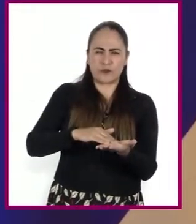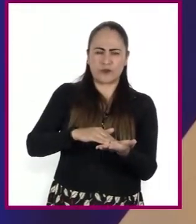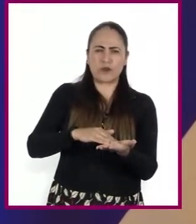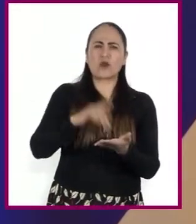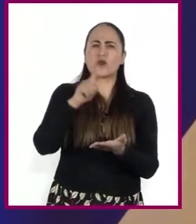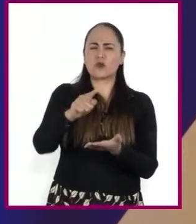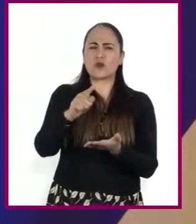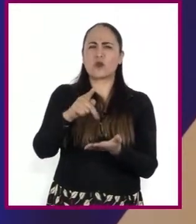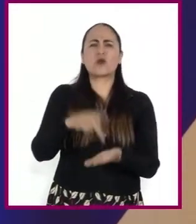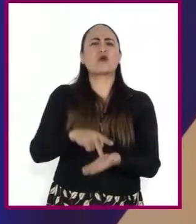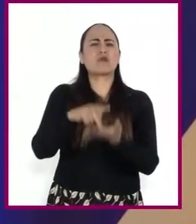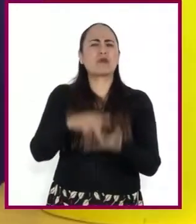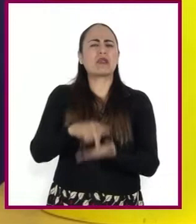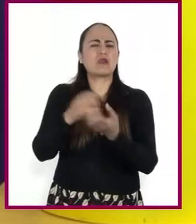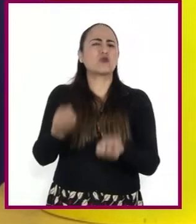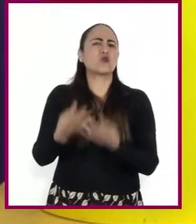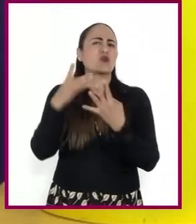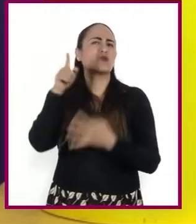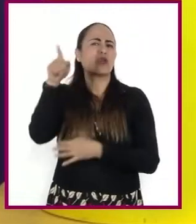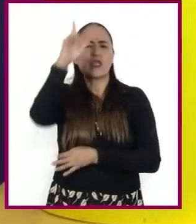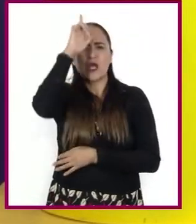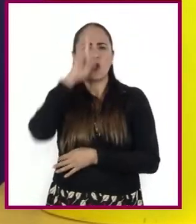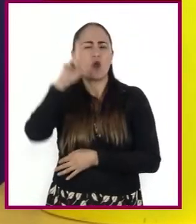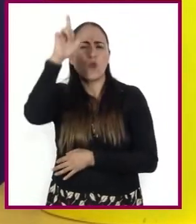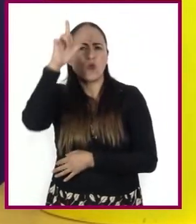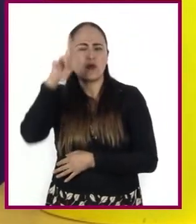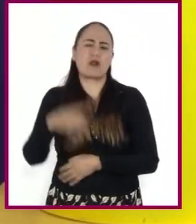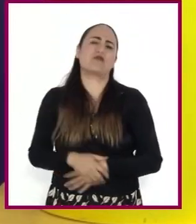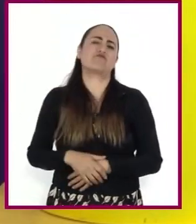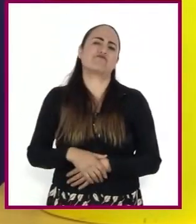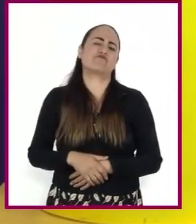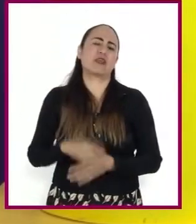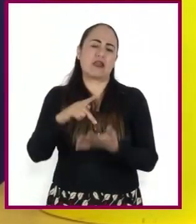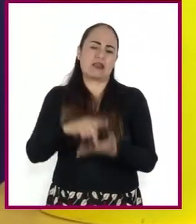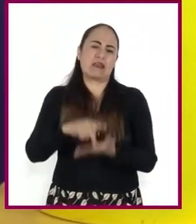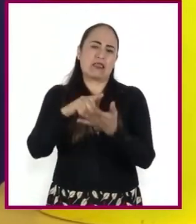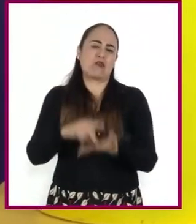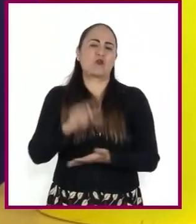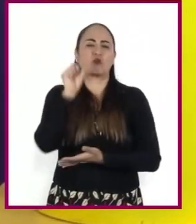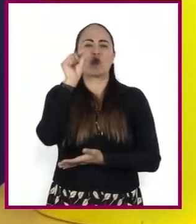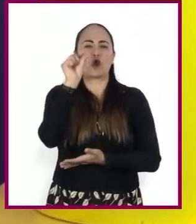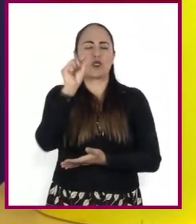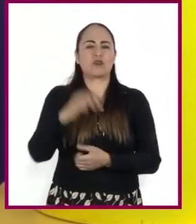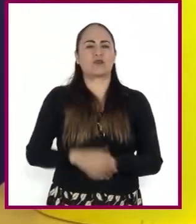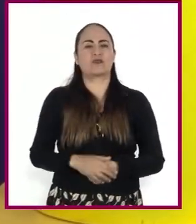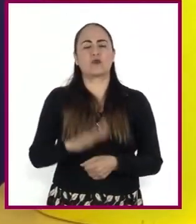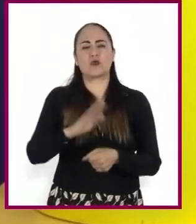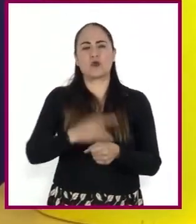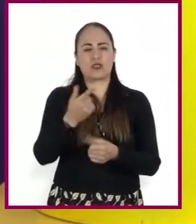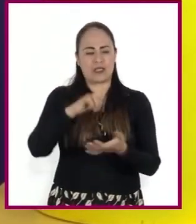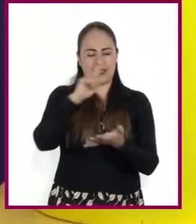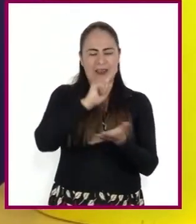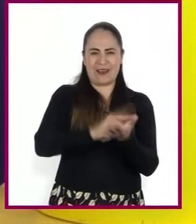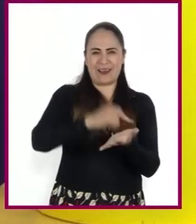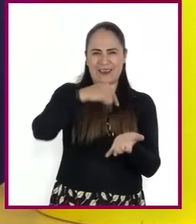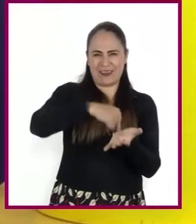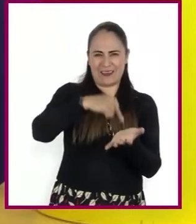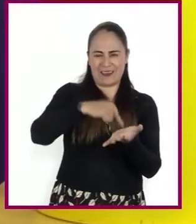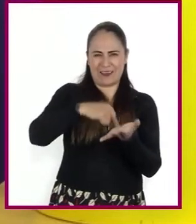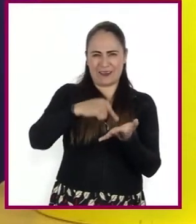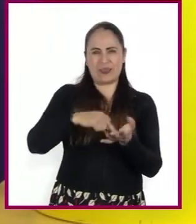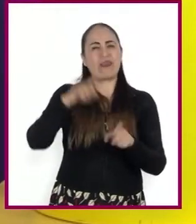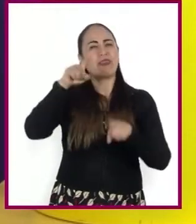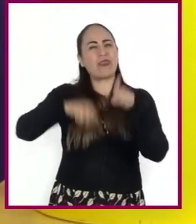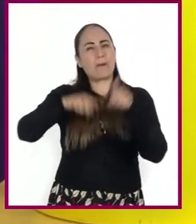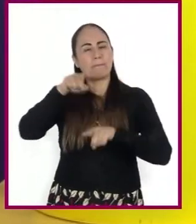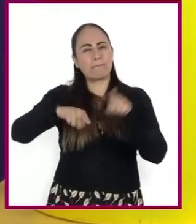tu peso en la Luna? Será menor, maestra, ya que la fórmula de la gravitación universal dice que todo